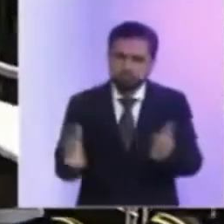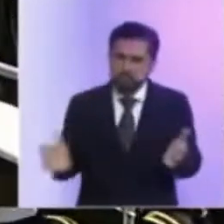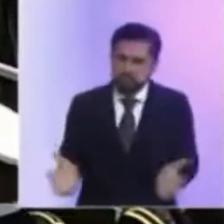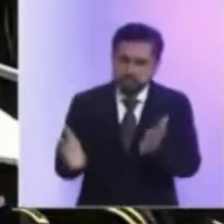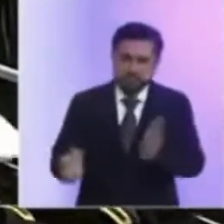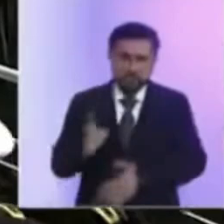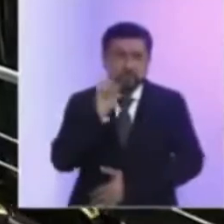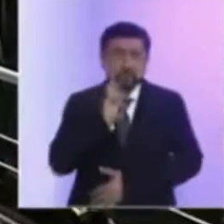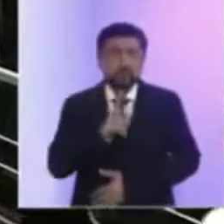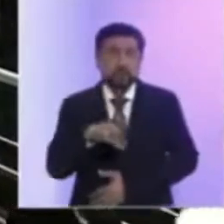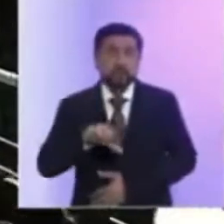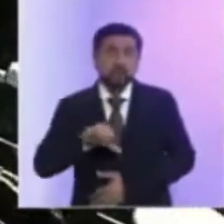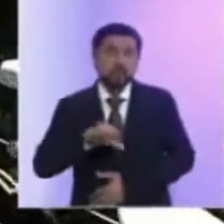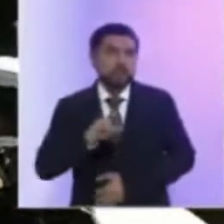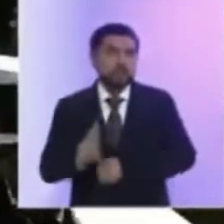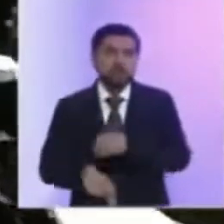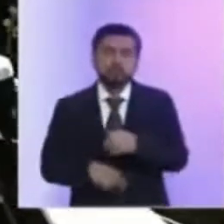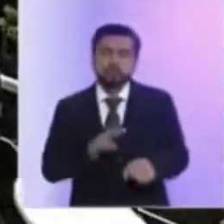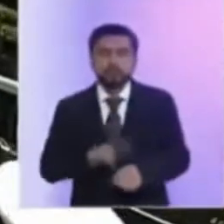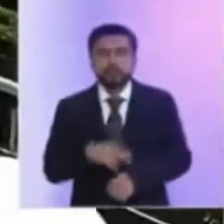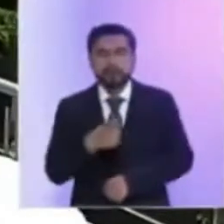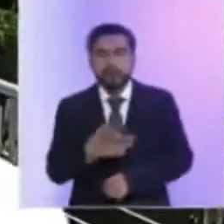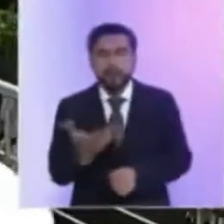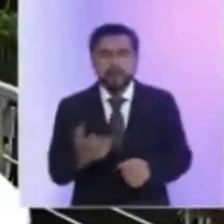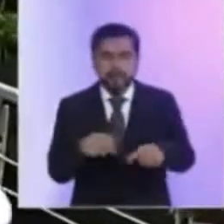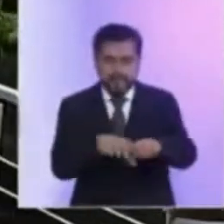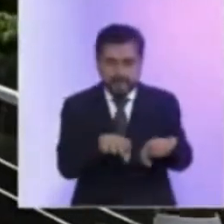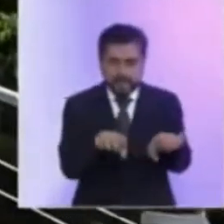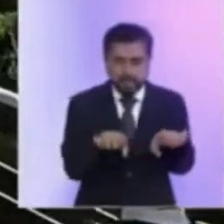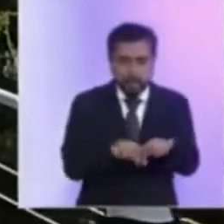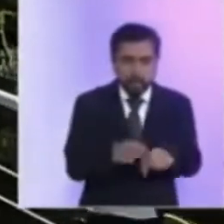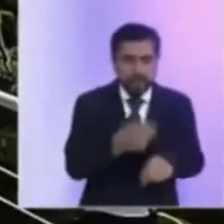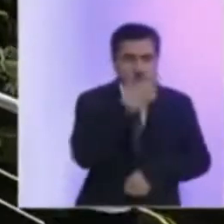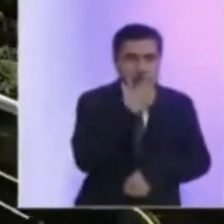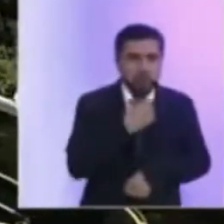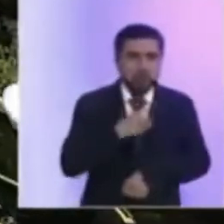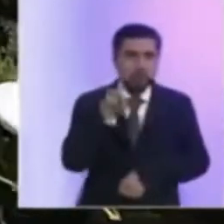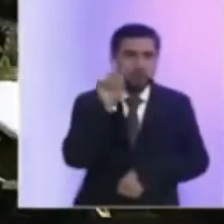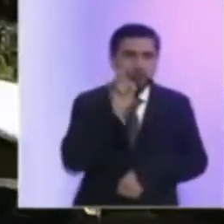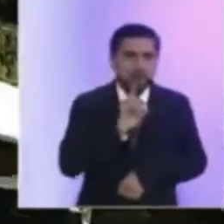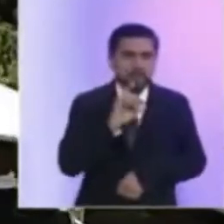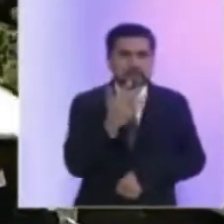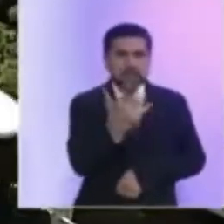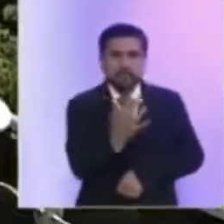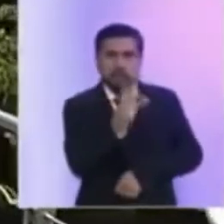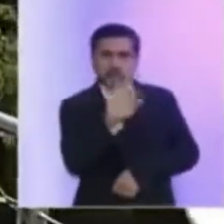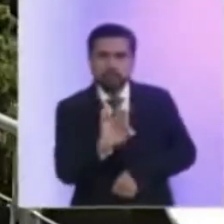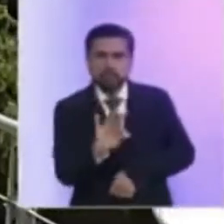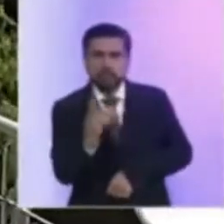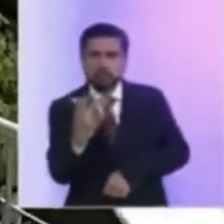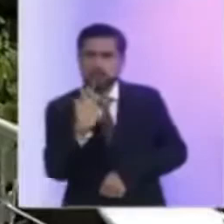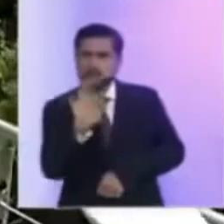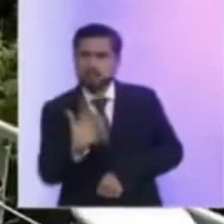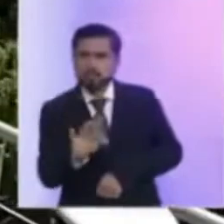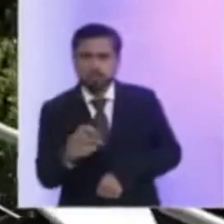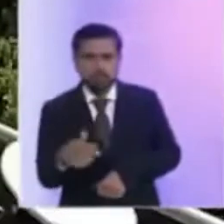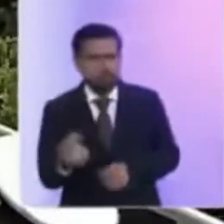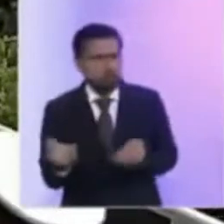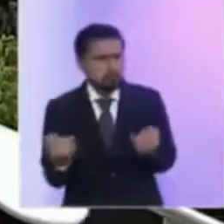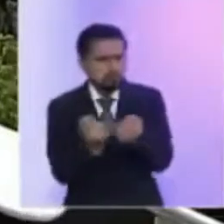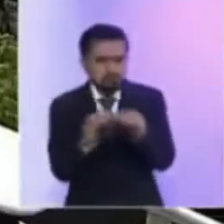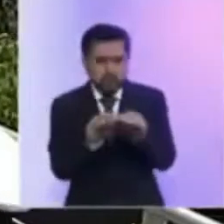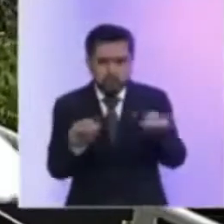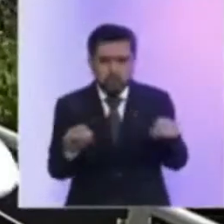como una cosa normal, ¿no? Los equipos paritarios, ¿no? Y sobre todo cuando hablamos de equipos de